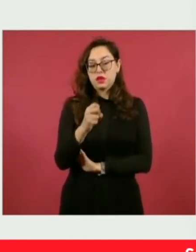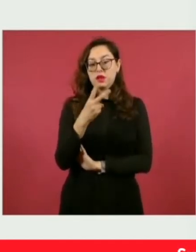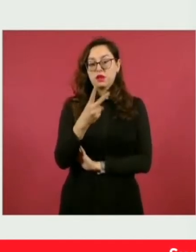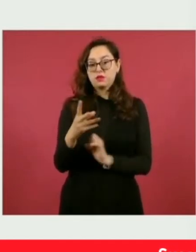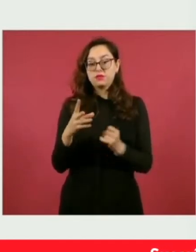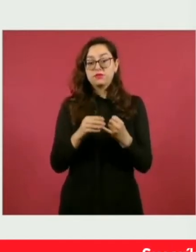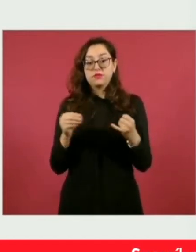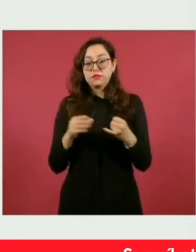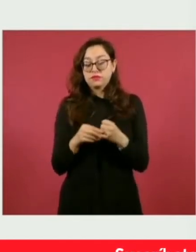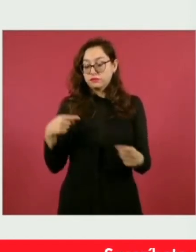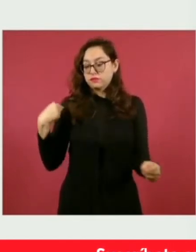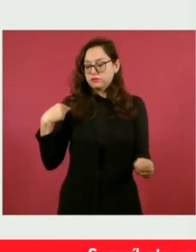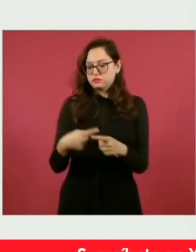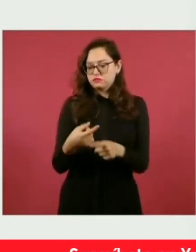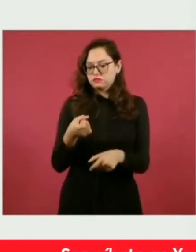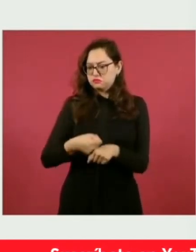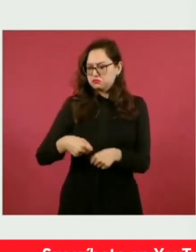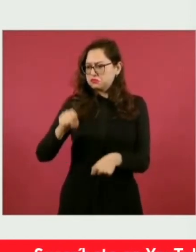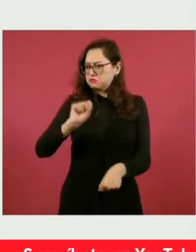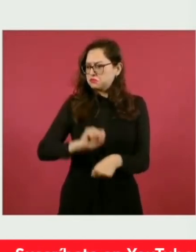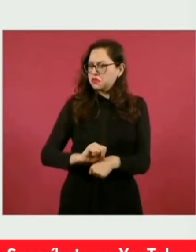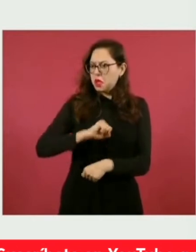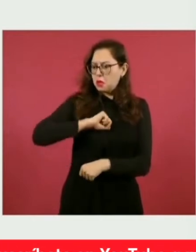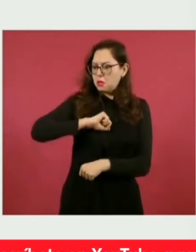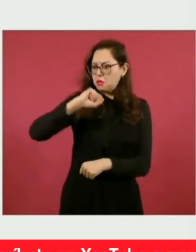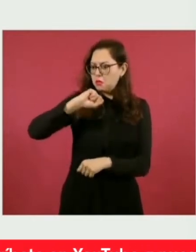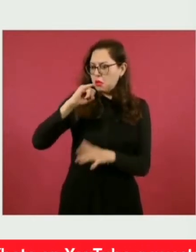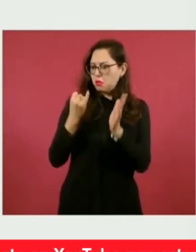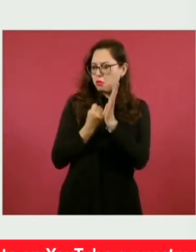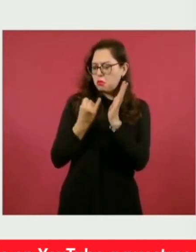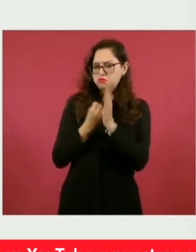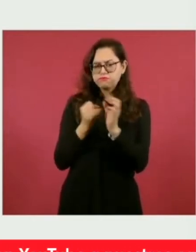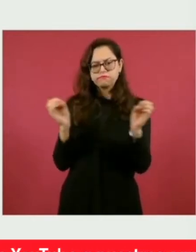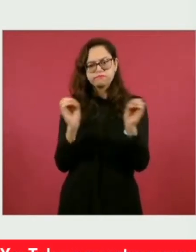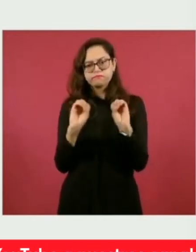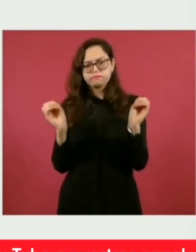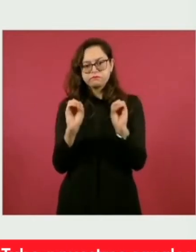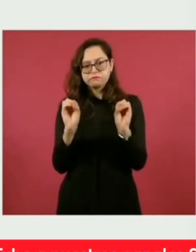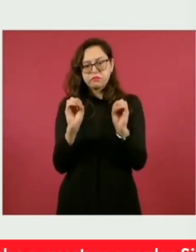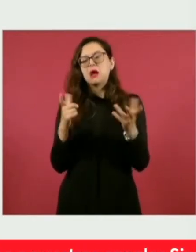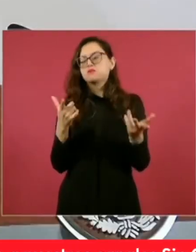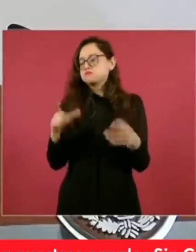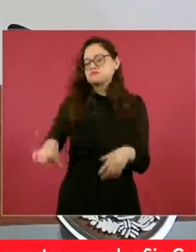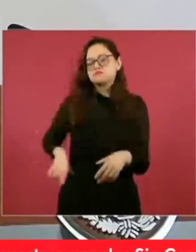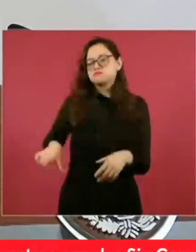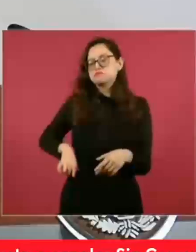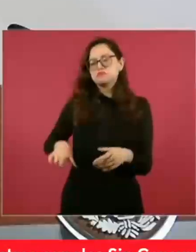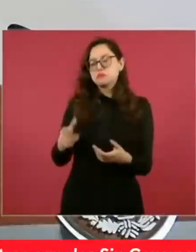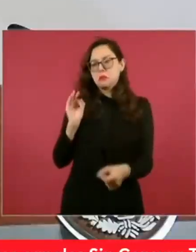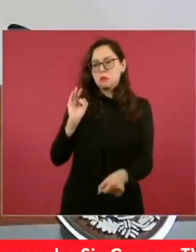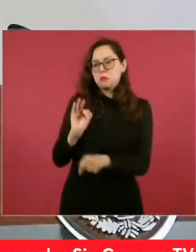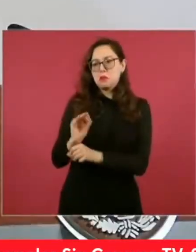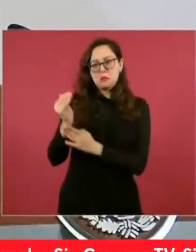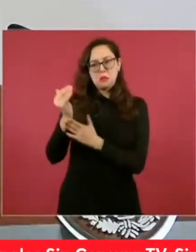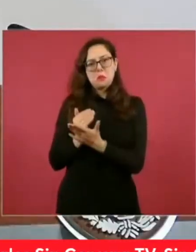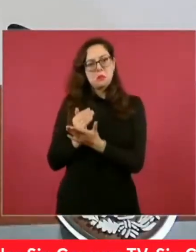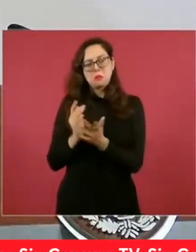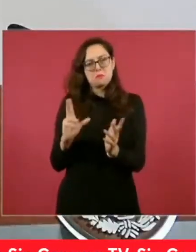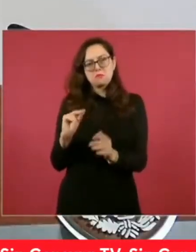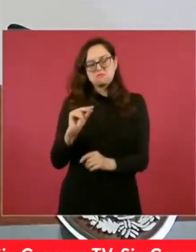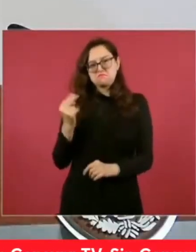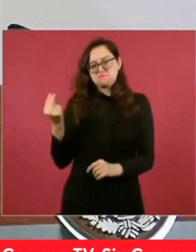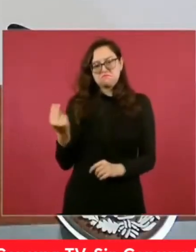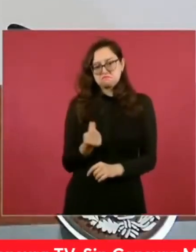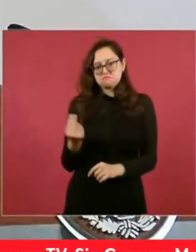Para esta semana, el incentivo fiscal en el caso de los tres combustibles será de 0%. Vale la pena aquí hacer